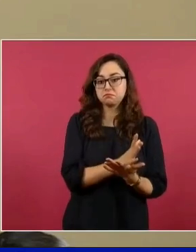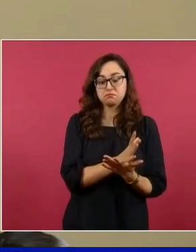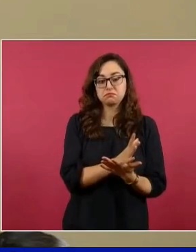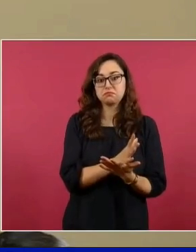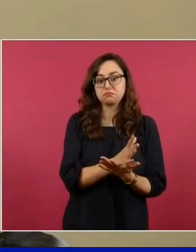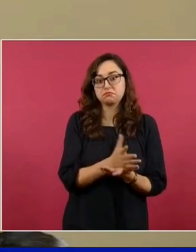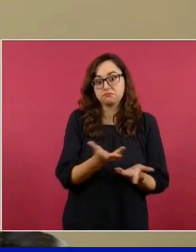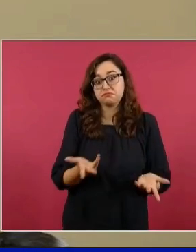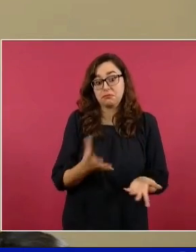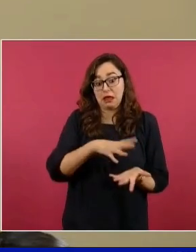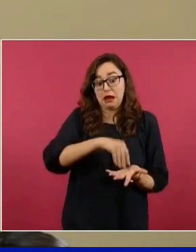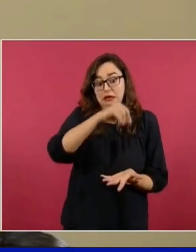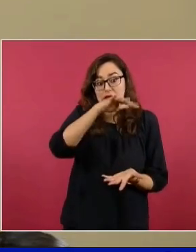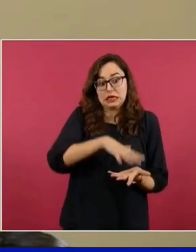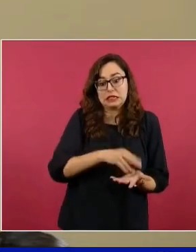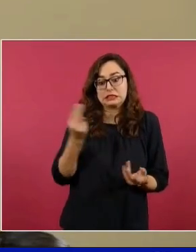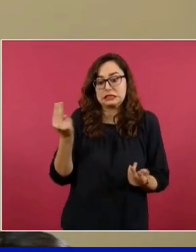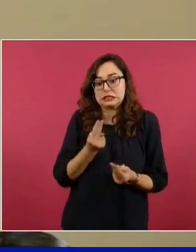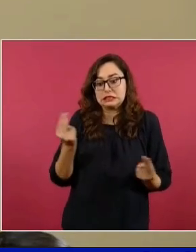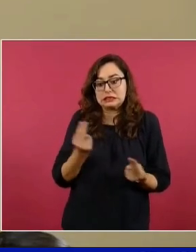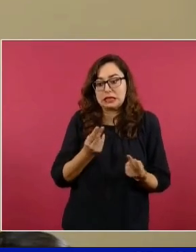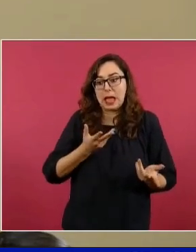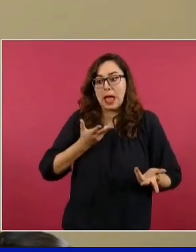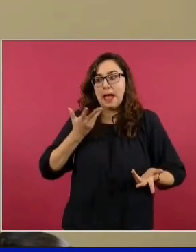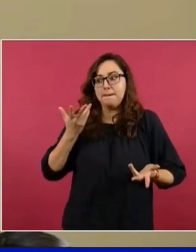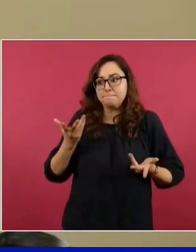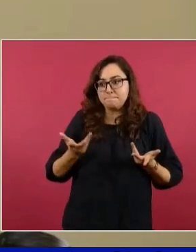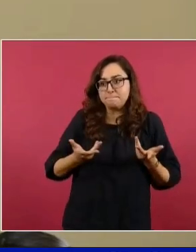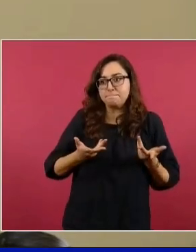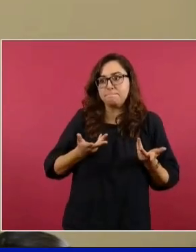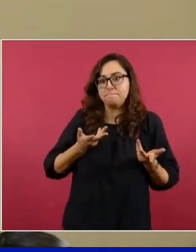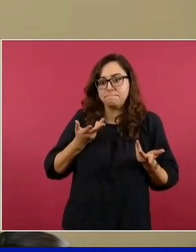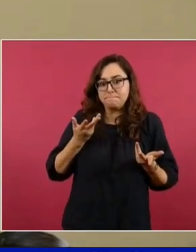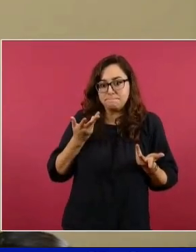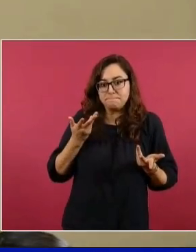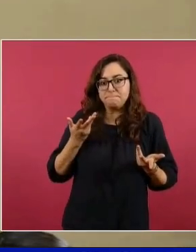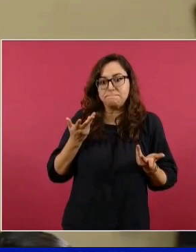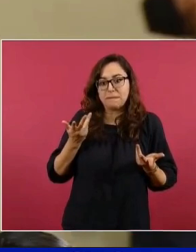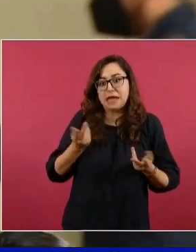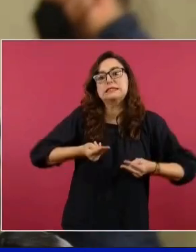hacer las tortillas, ¿no? Y entonces,